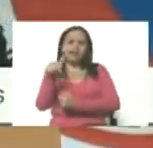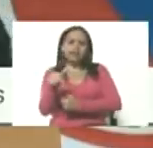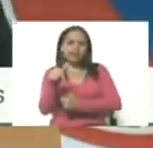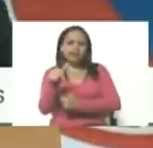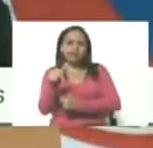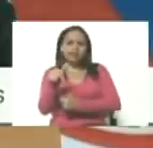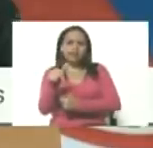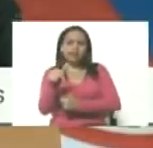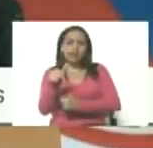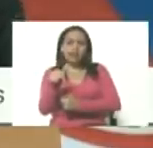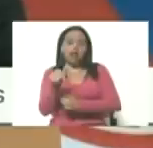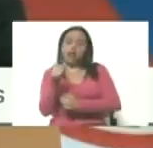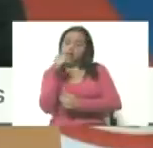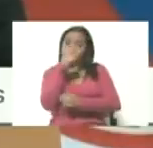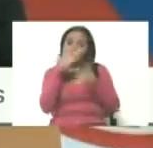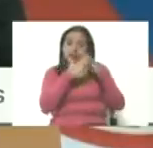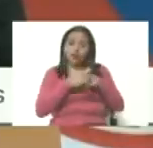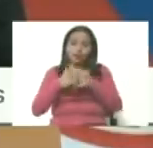del territorio?